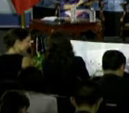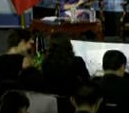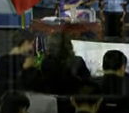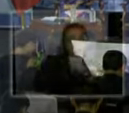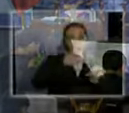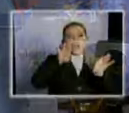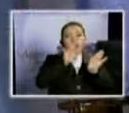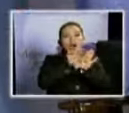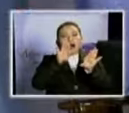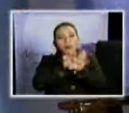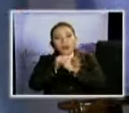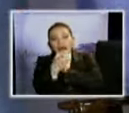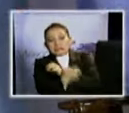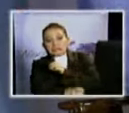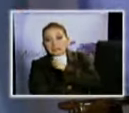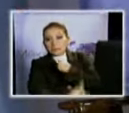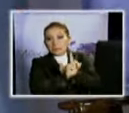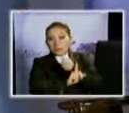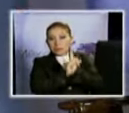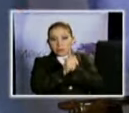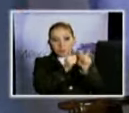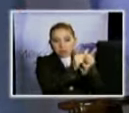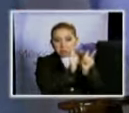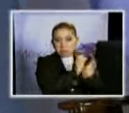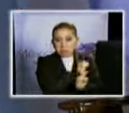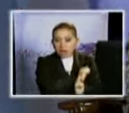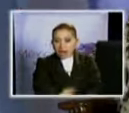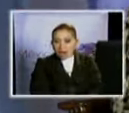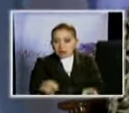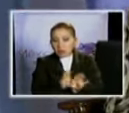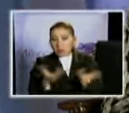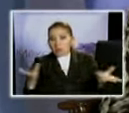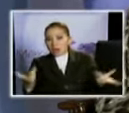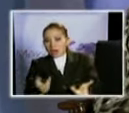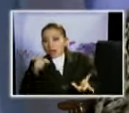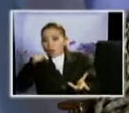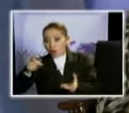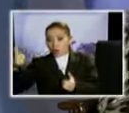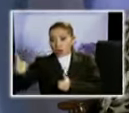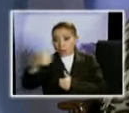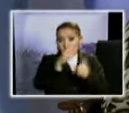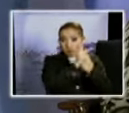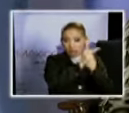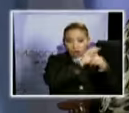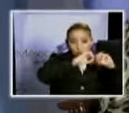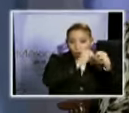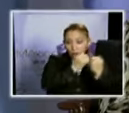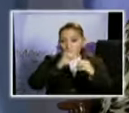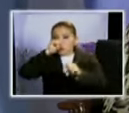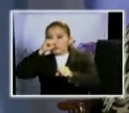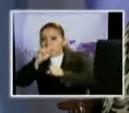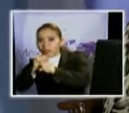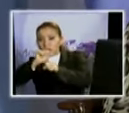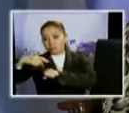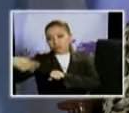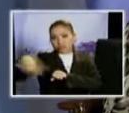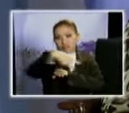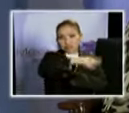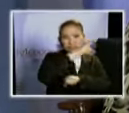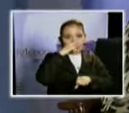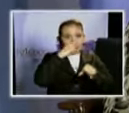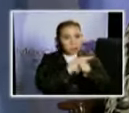de cómo enfrentas estos grupos de crimen organizado. Si dentro de cada país las organizaciones o las secretarías que tienen la